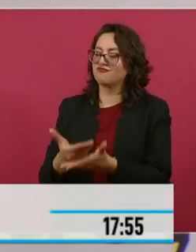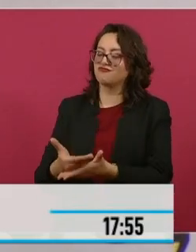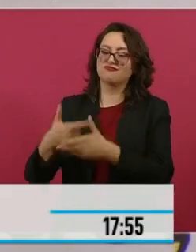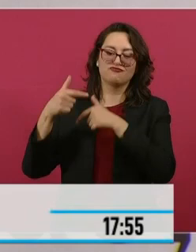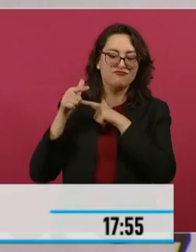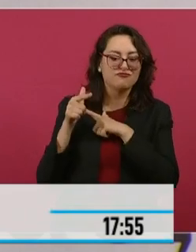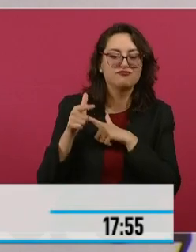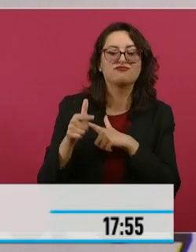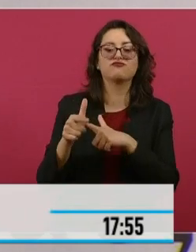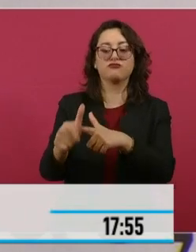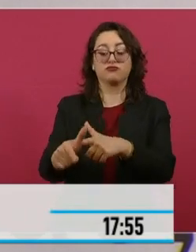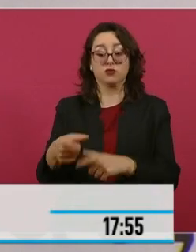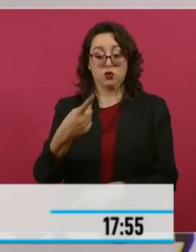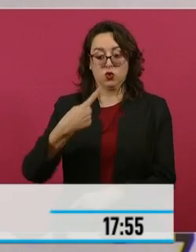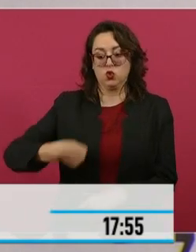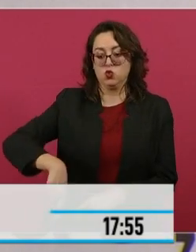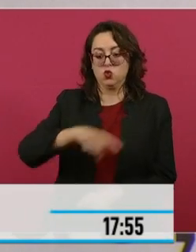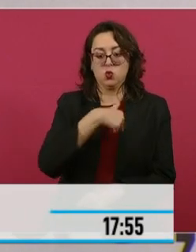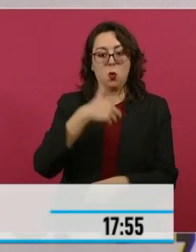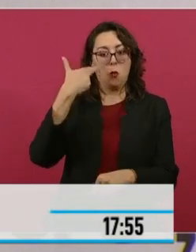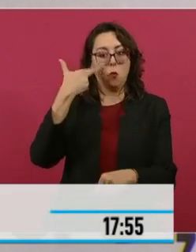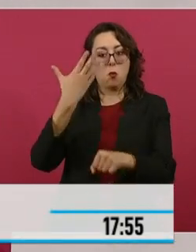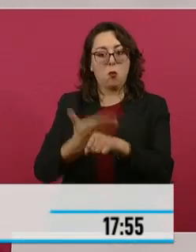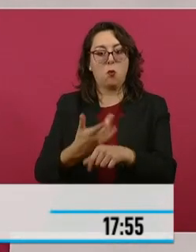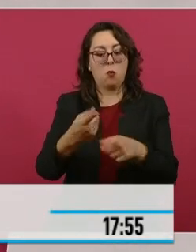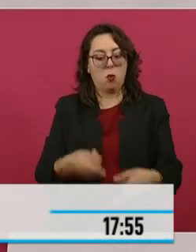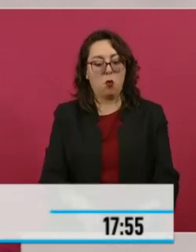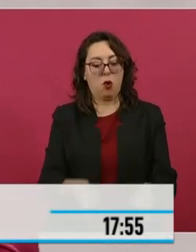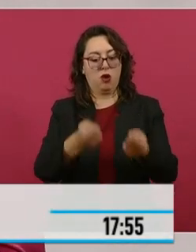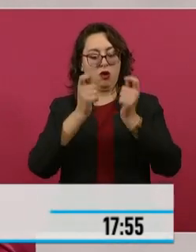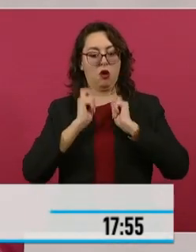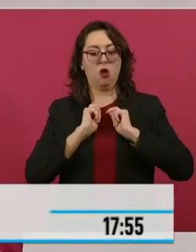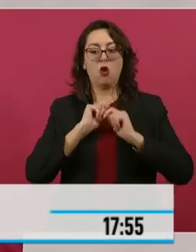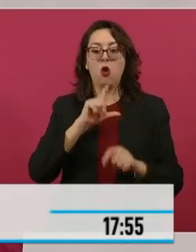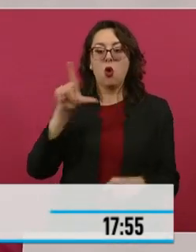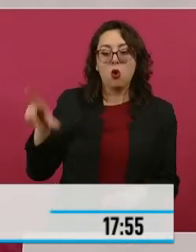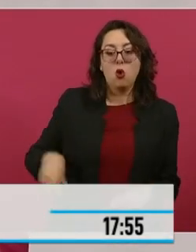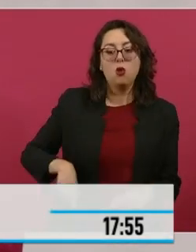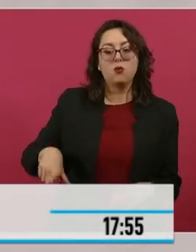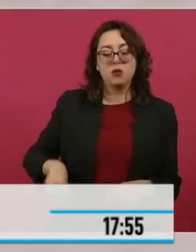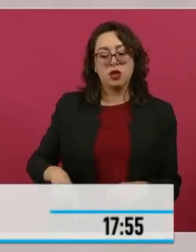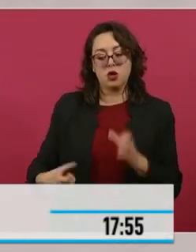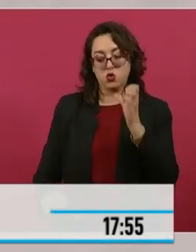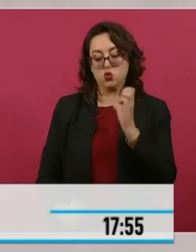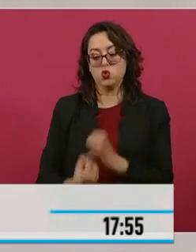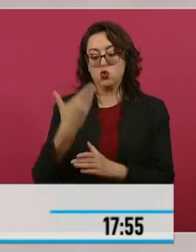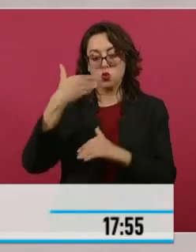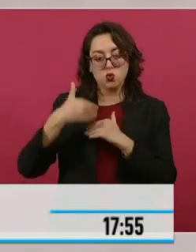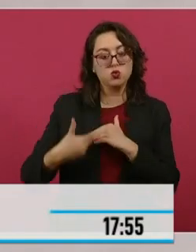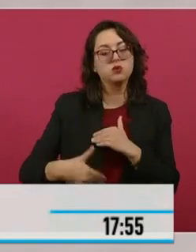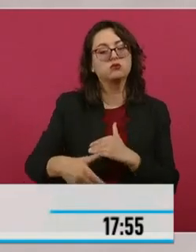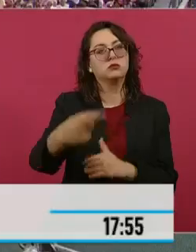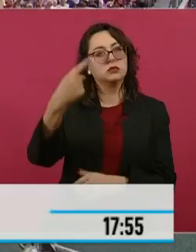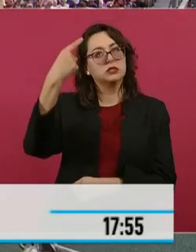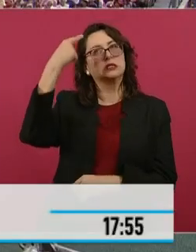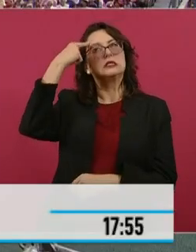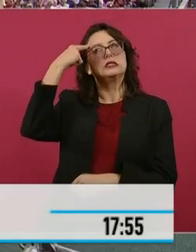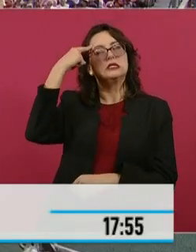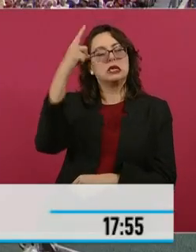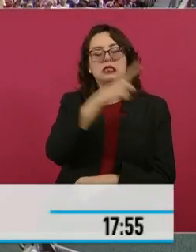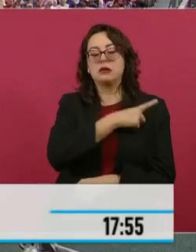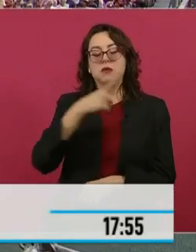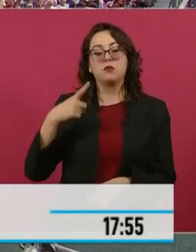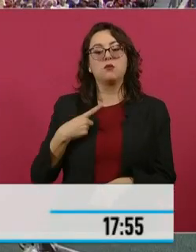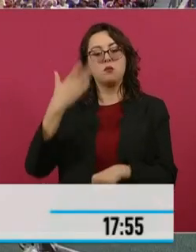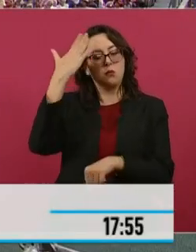asumimos la responsabilidad y la dicha de encabezar los gobiernos de la transformación, debemos de tener siempre presente